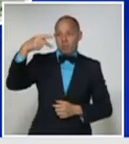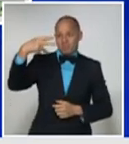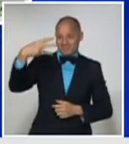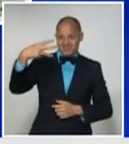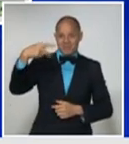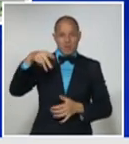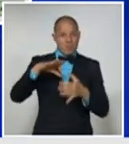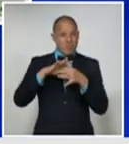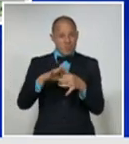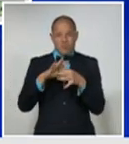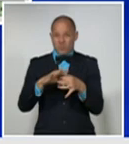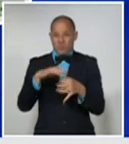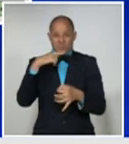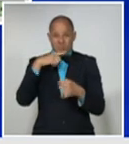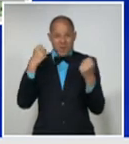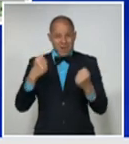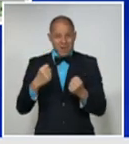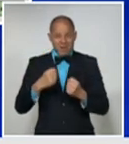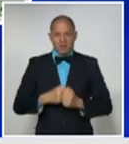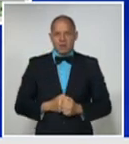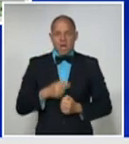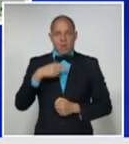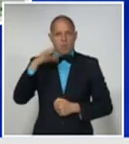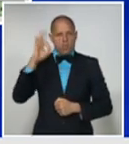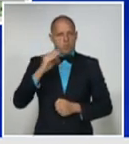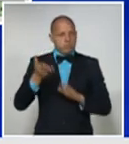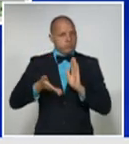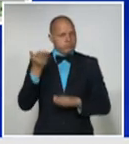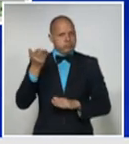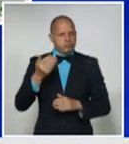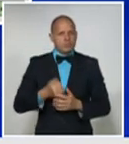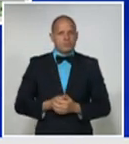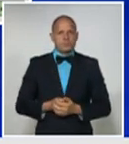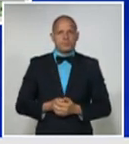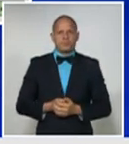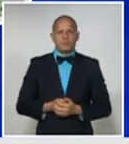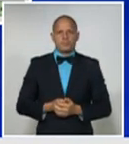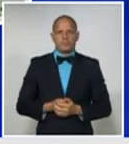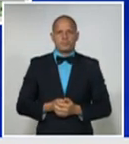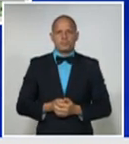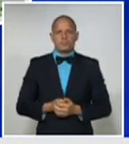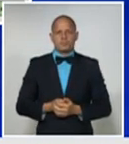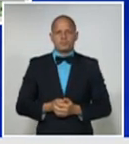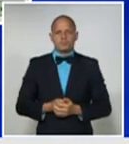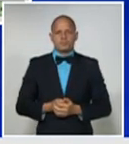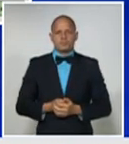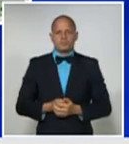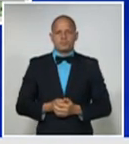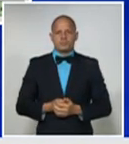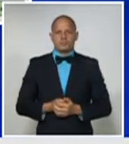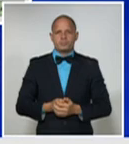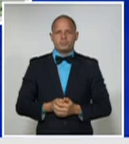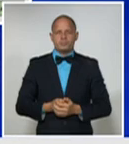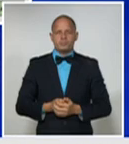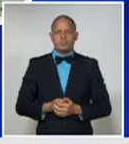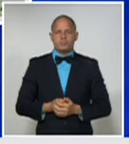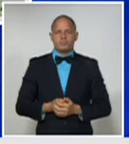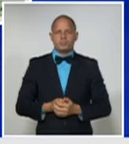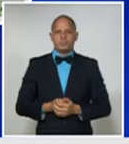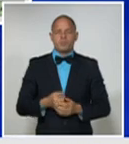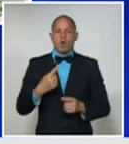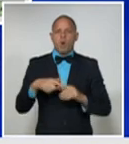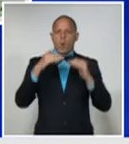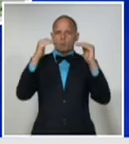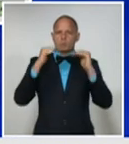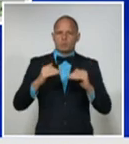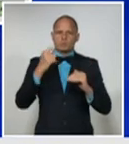lugar, con tasas de 118,4 y 102 en el caso de Pinar del